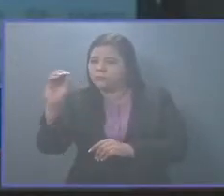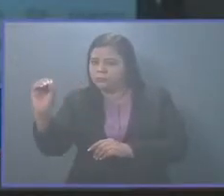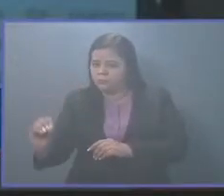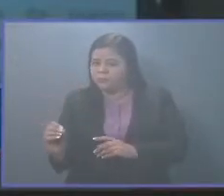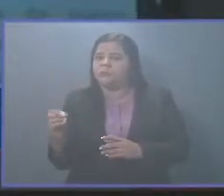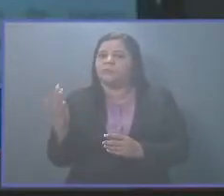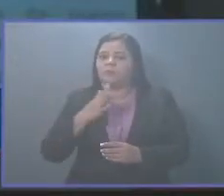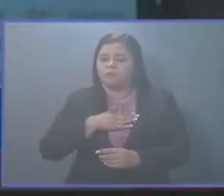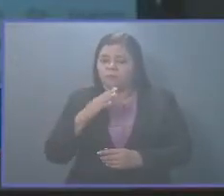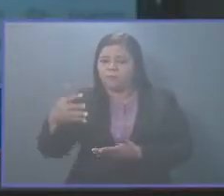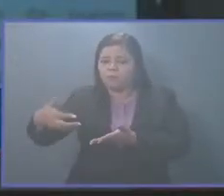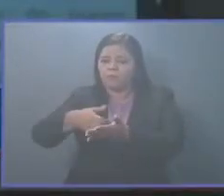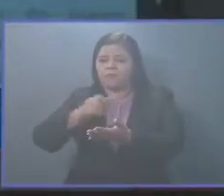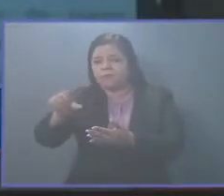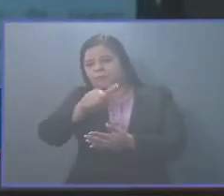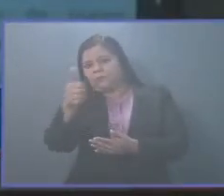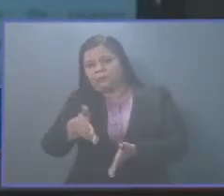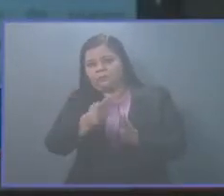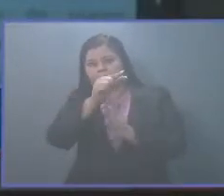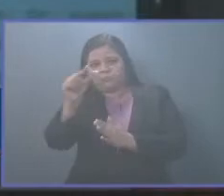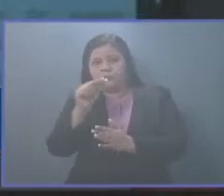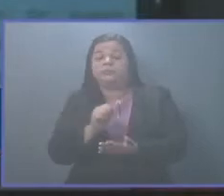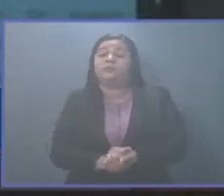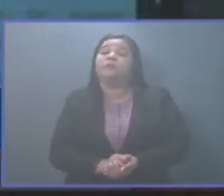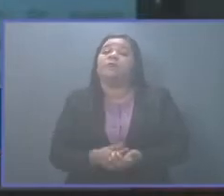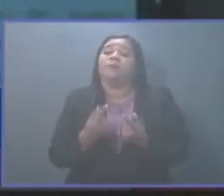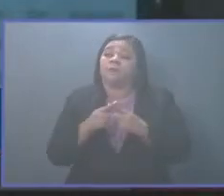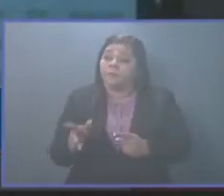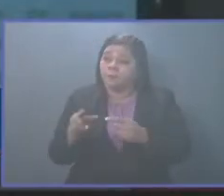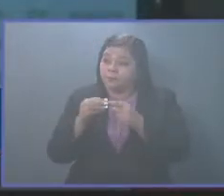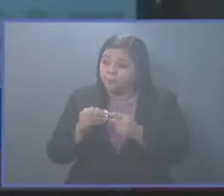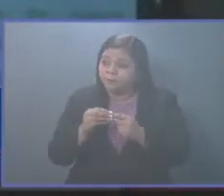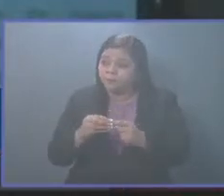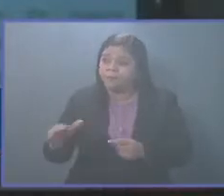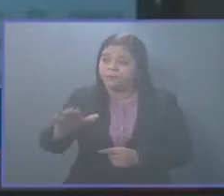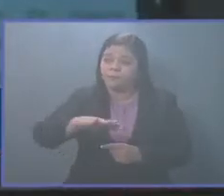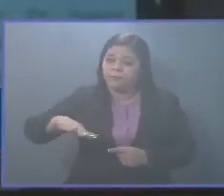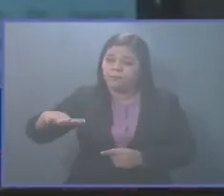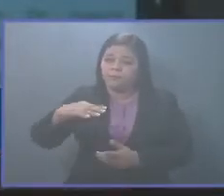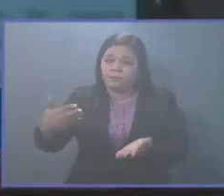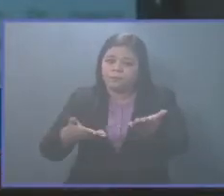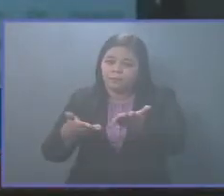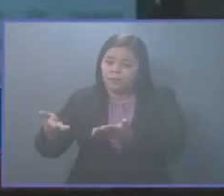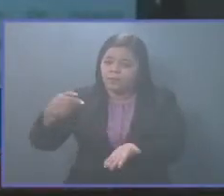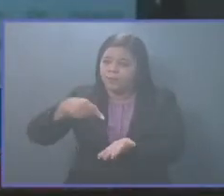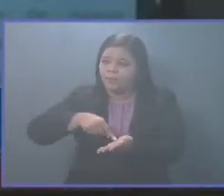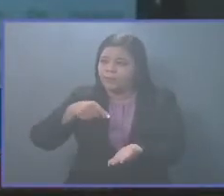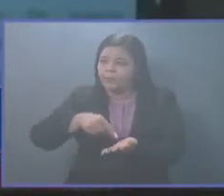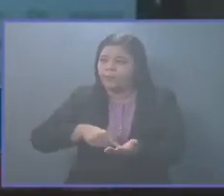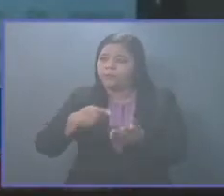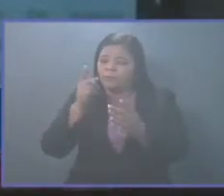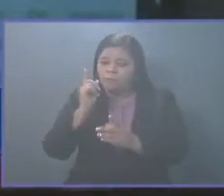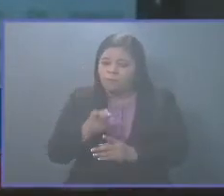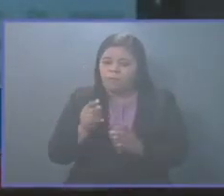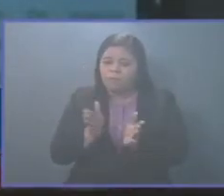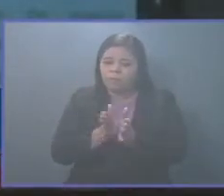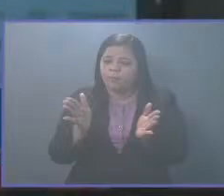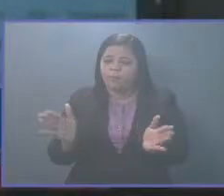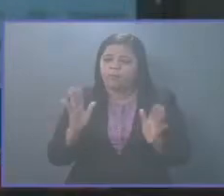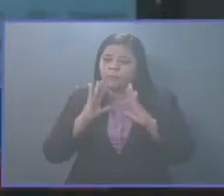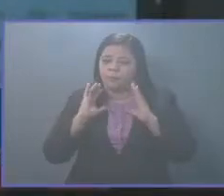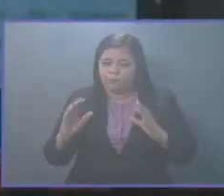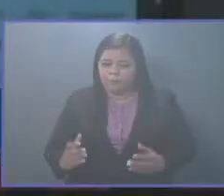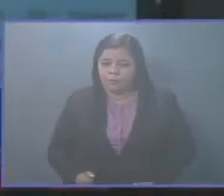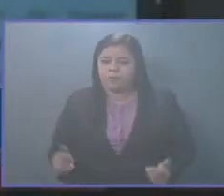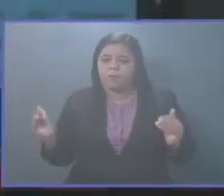de recortes a otras partidas de egresos, en particular del servicio de la deuda, obligaciones generales del Estado,